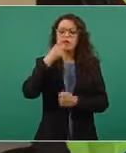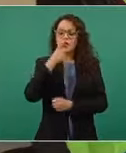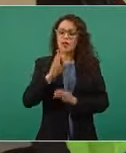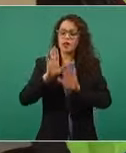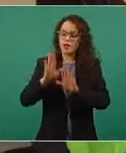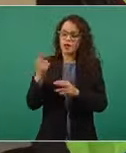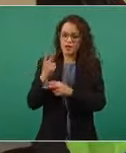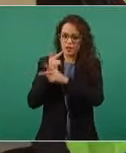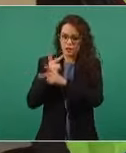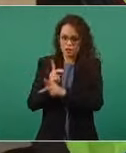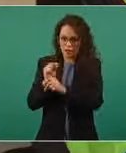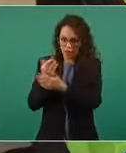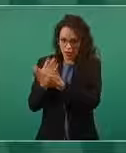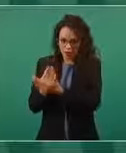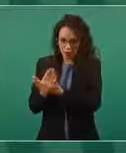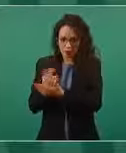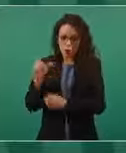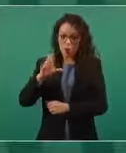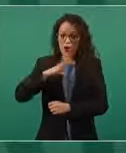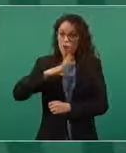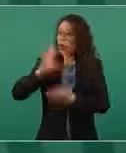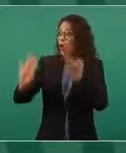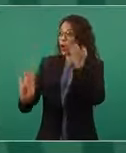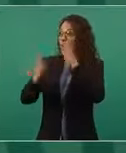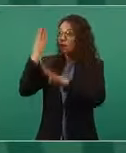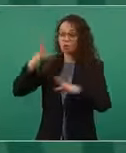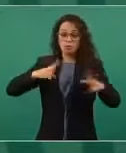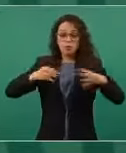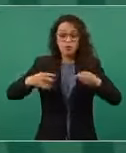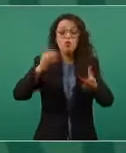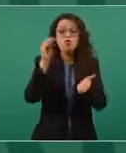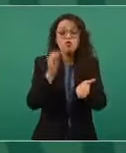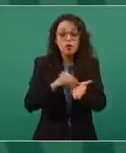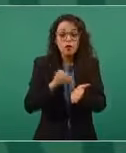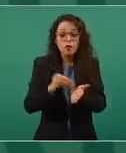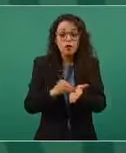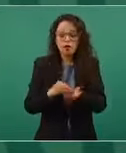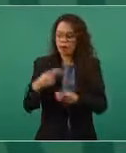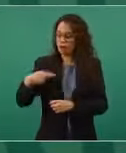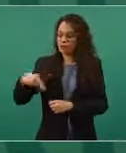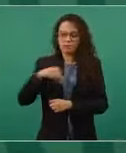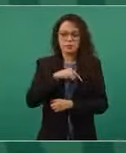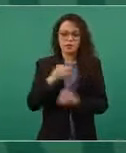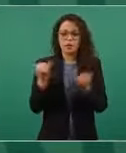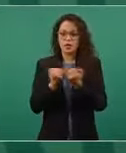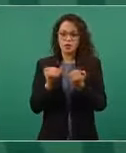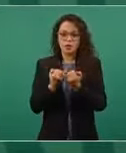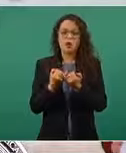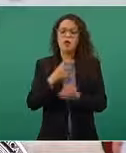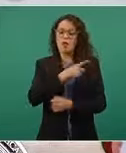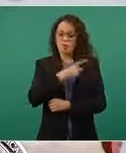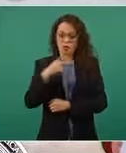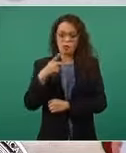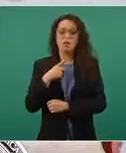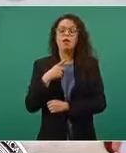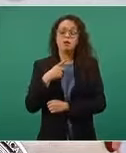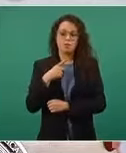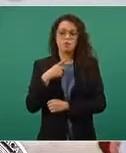exista epidemia en el resto del mundo, debemos mantenernos en la expectativa de que puede reemerger la